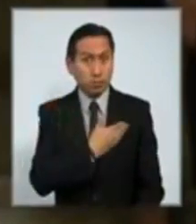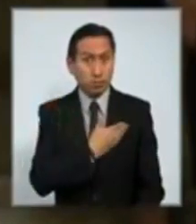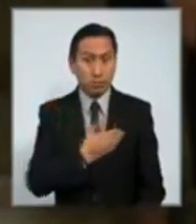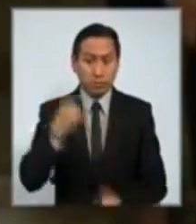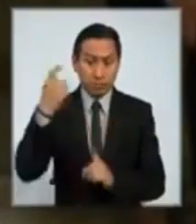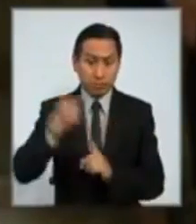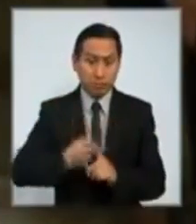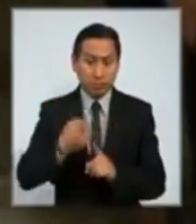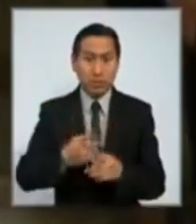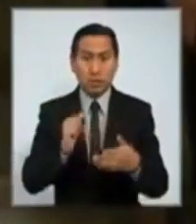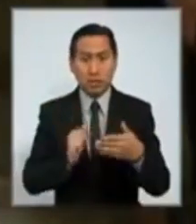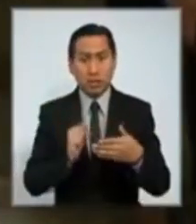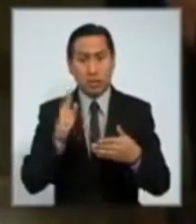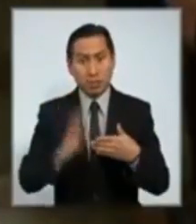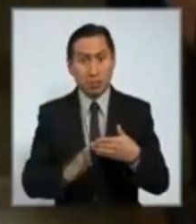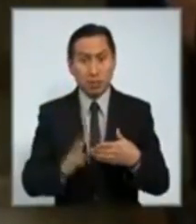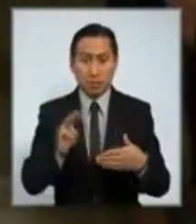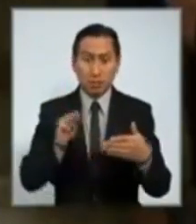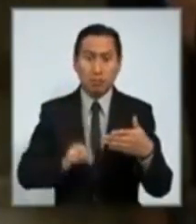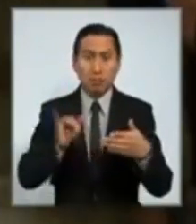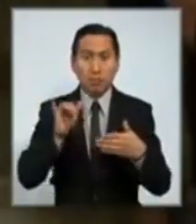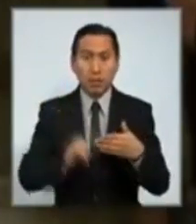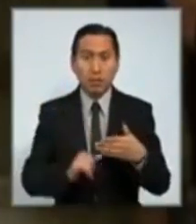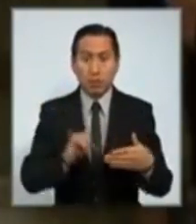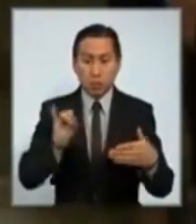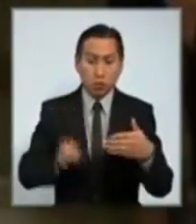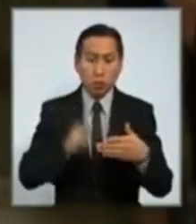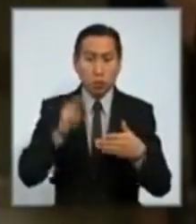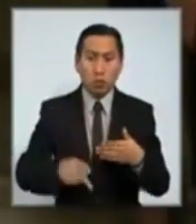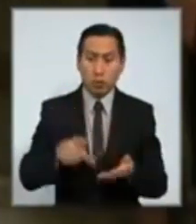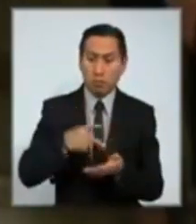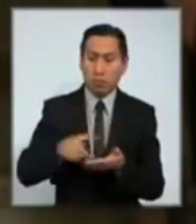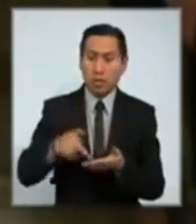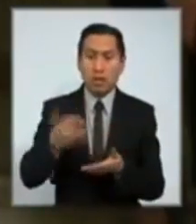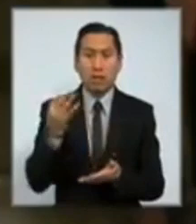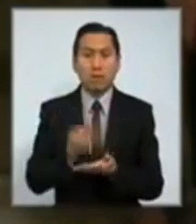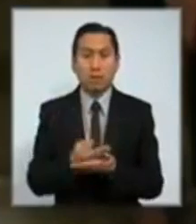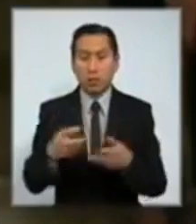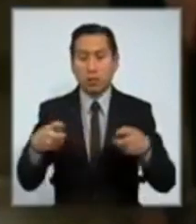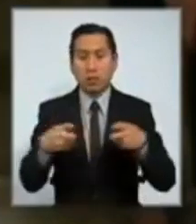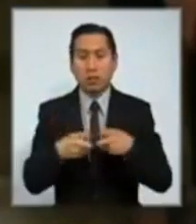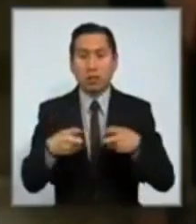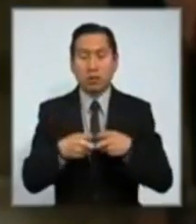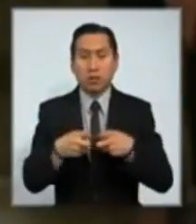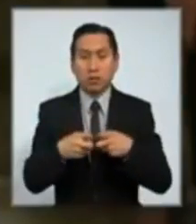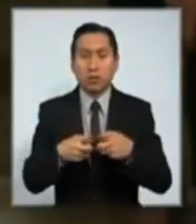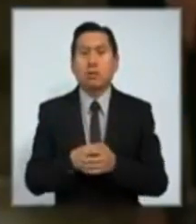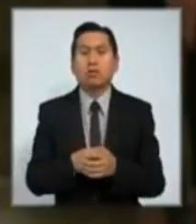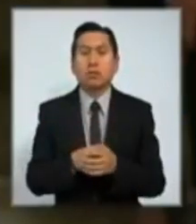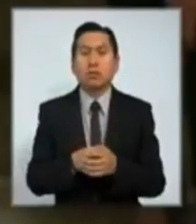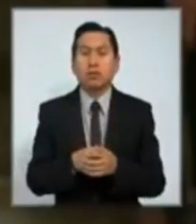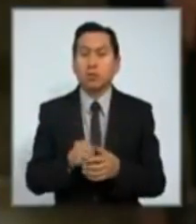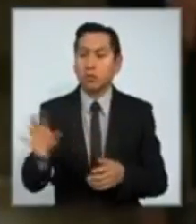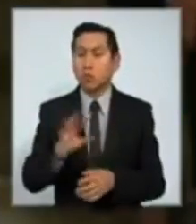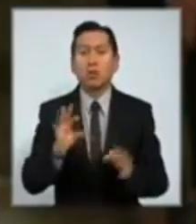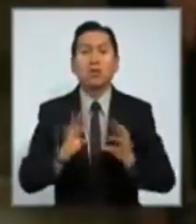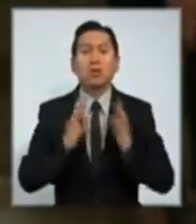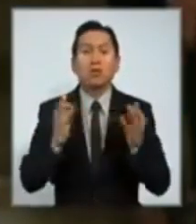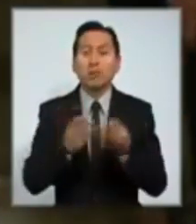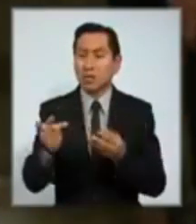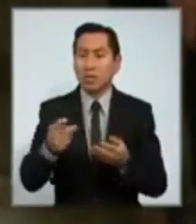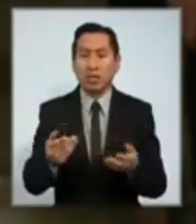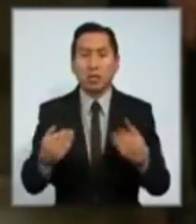meses de abril, mayo y junio, pagará las facturas de luz domiciliaria para aquellas familias que